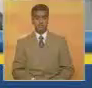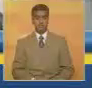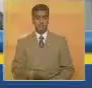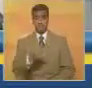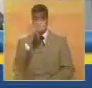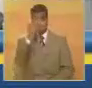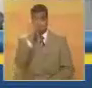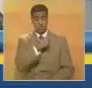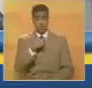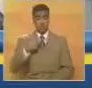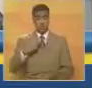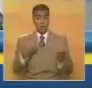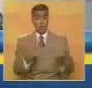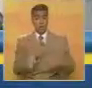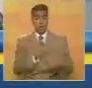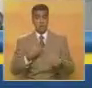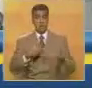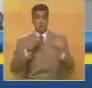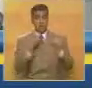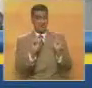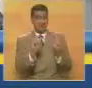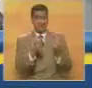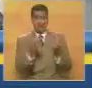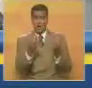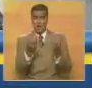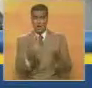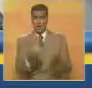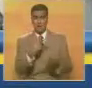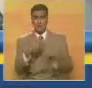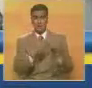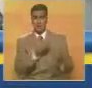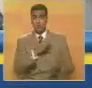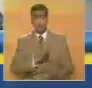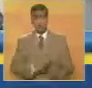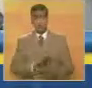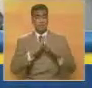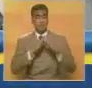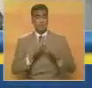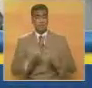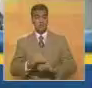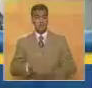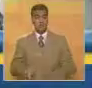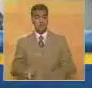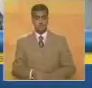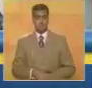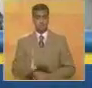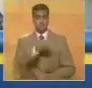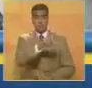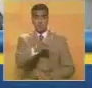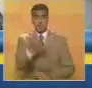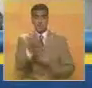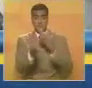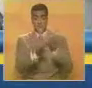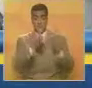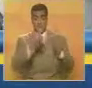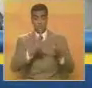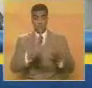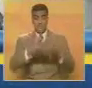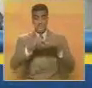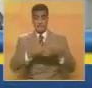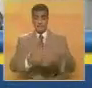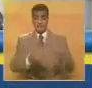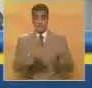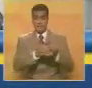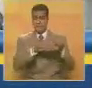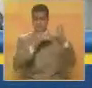Aquí nosotros lo que medimos es escasez en función a que el producto no esté en su totalidad. León Parilli expresó que ninguna empresa tiene la